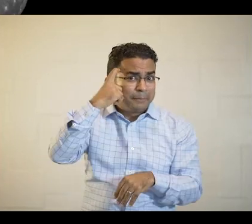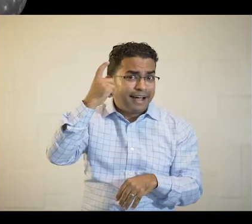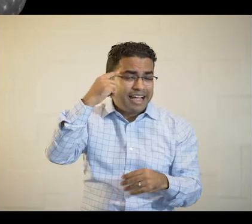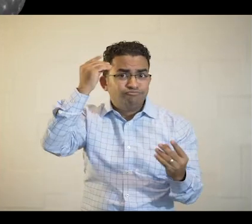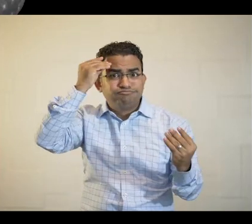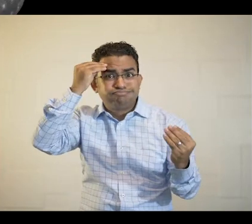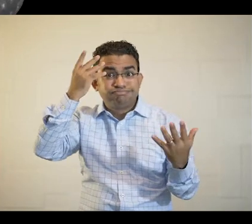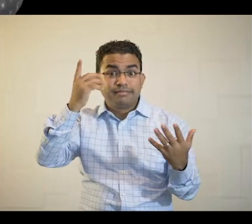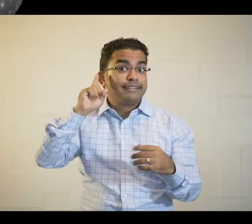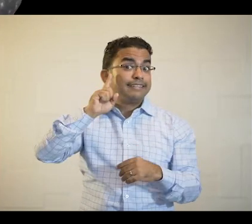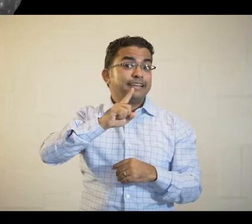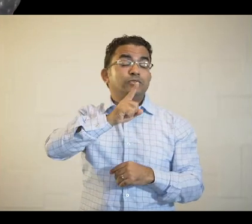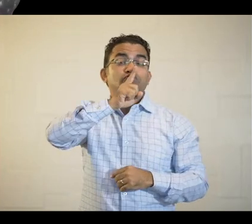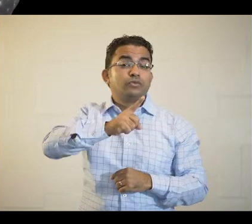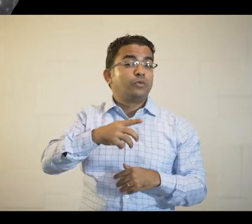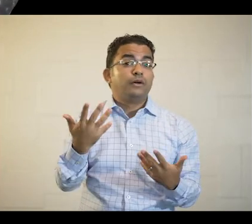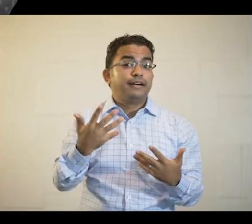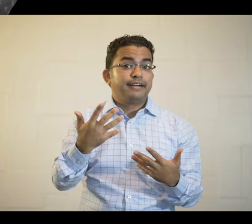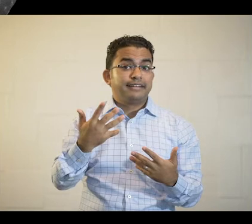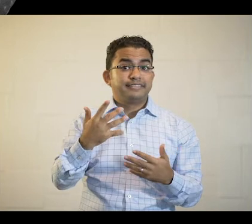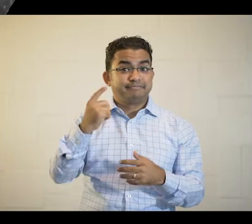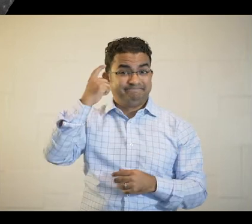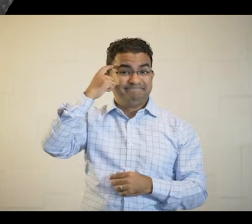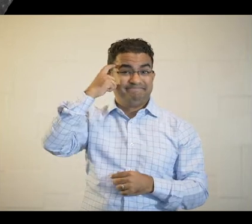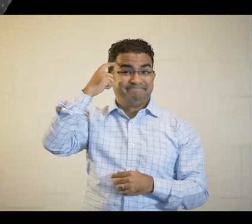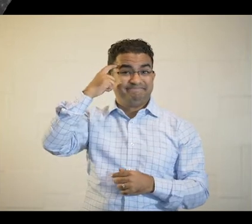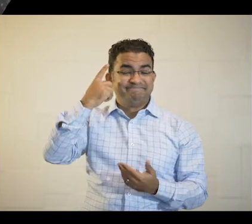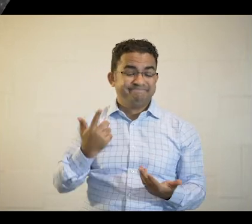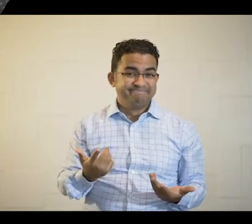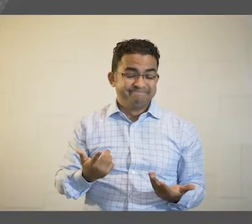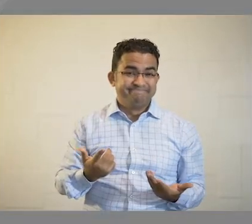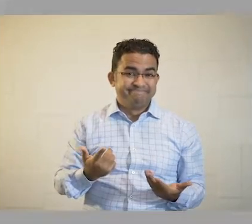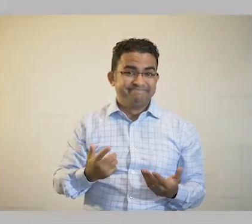oye? La verdadera sordera es la de la mente.